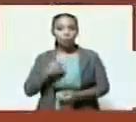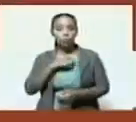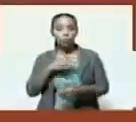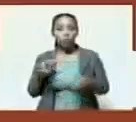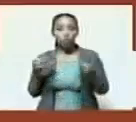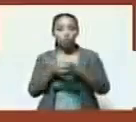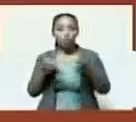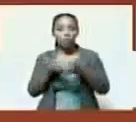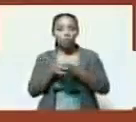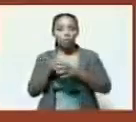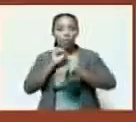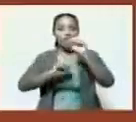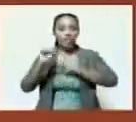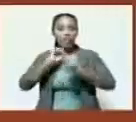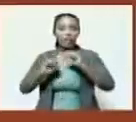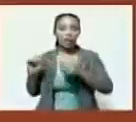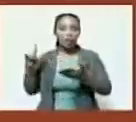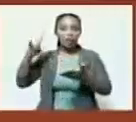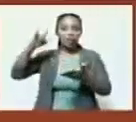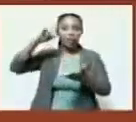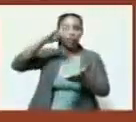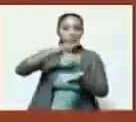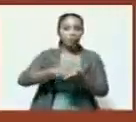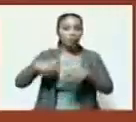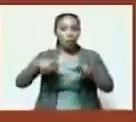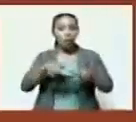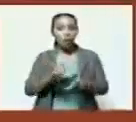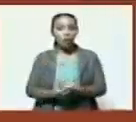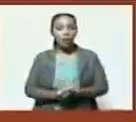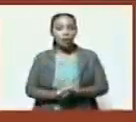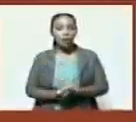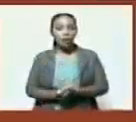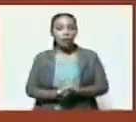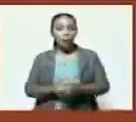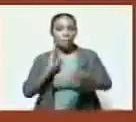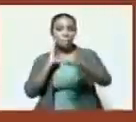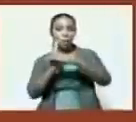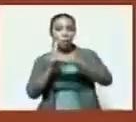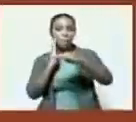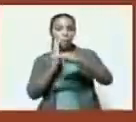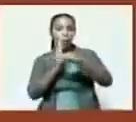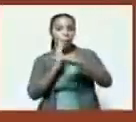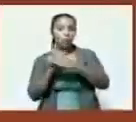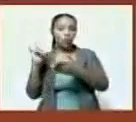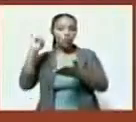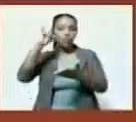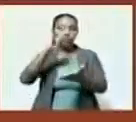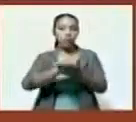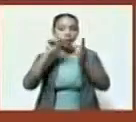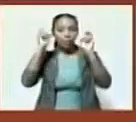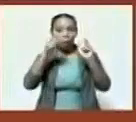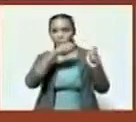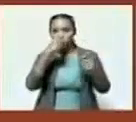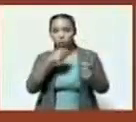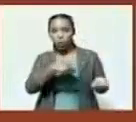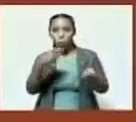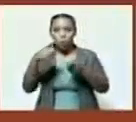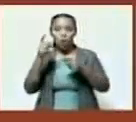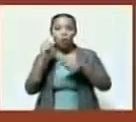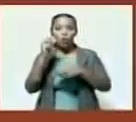Defensa Aeroespacial en la inutilización e inmovilización de aeronaves asociadas al narcotráfico, que suman